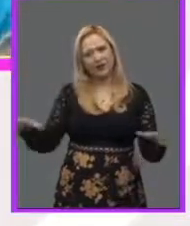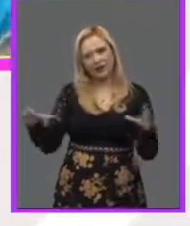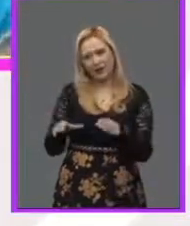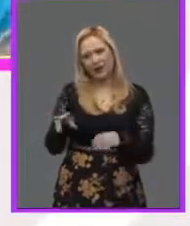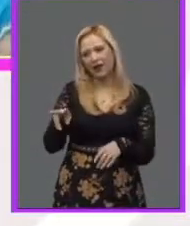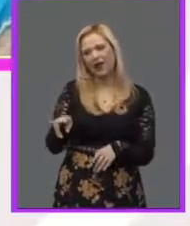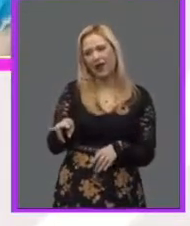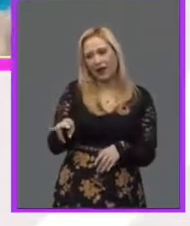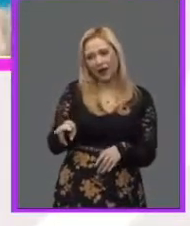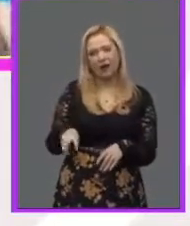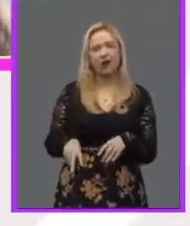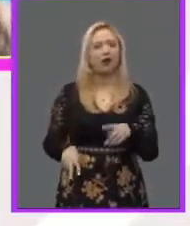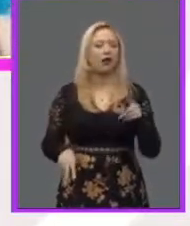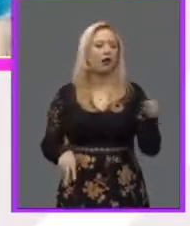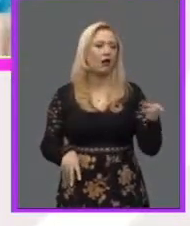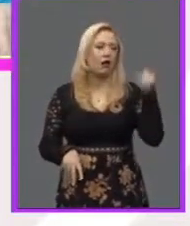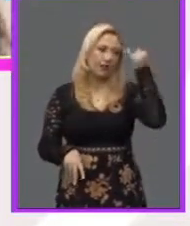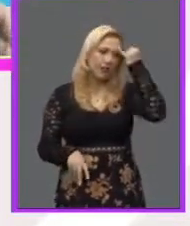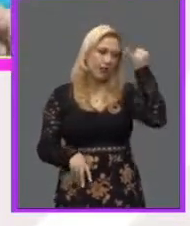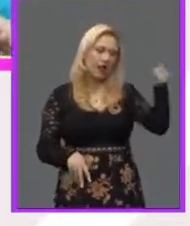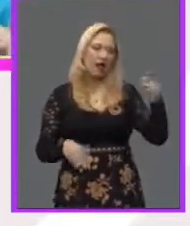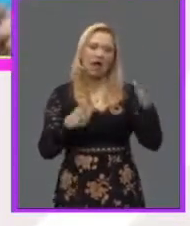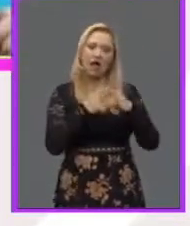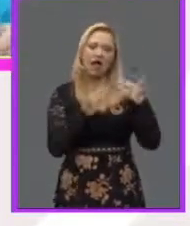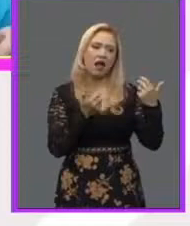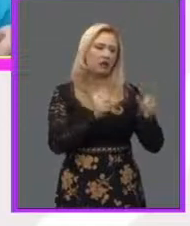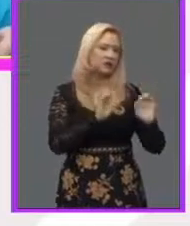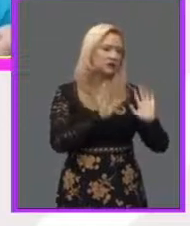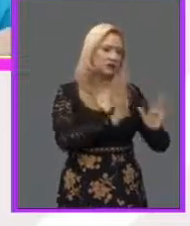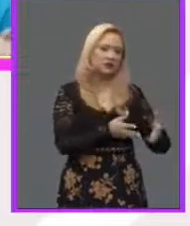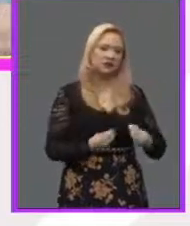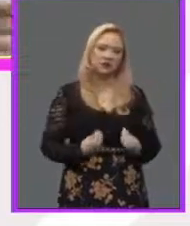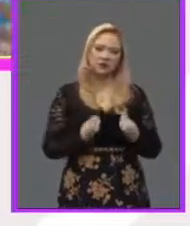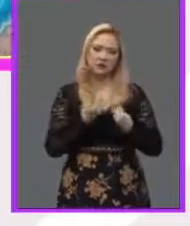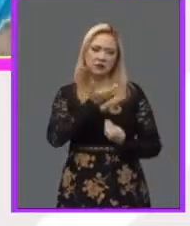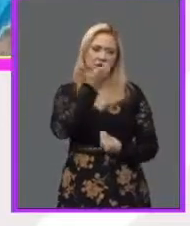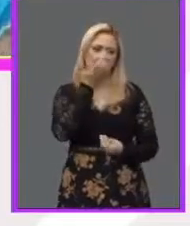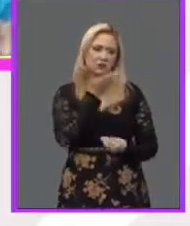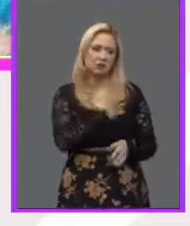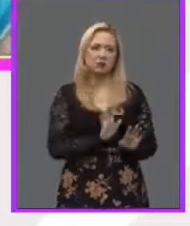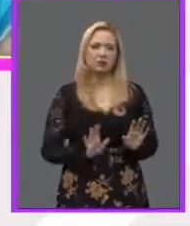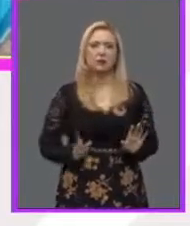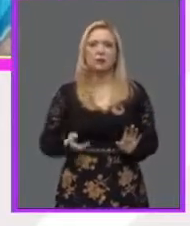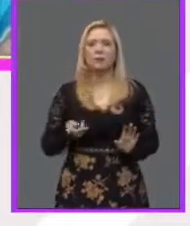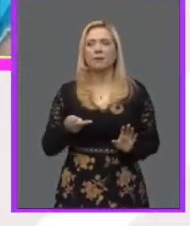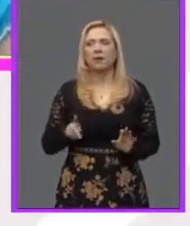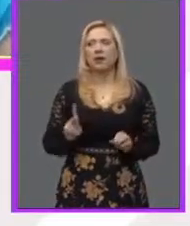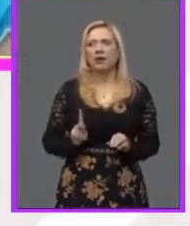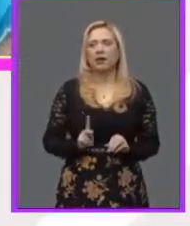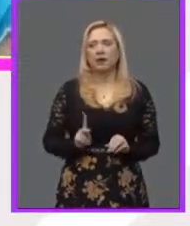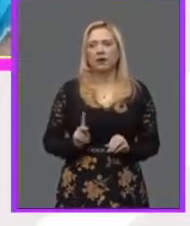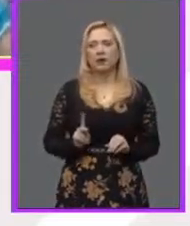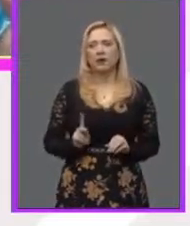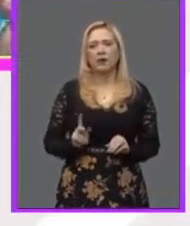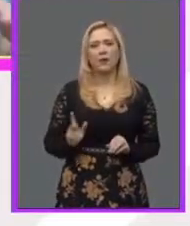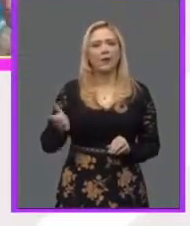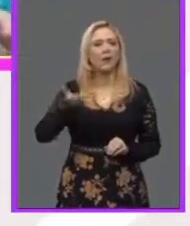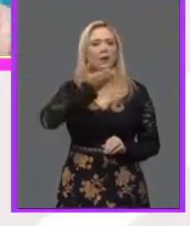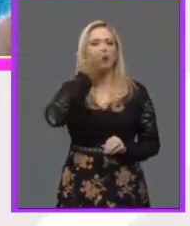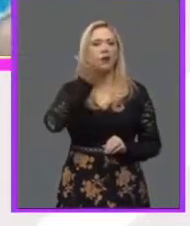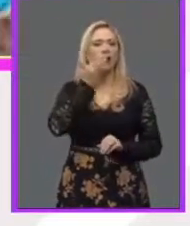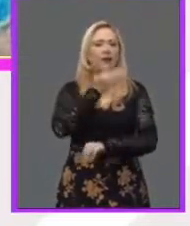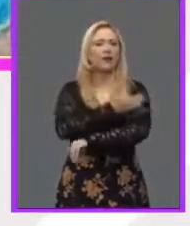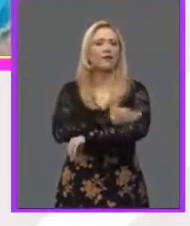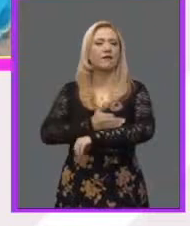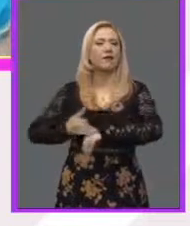las personas, pues también hay esta idea de la vivienda tradicional, pero no en el sentido étnico, sino